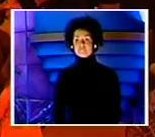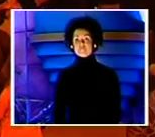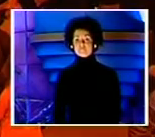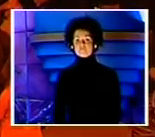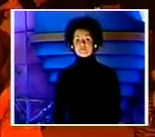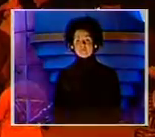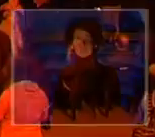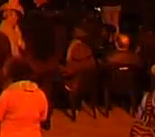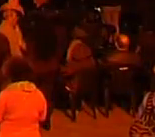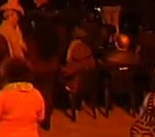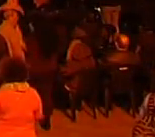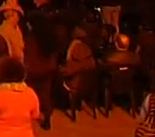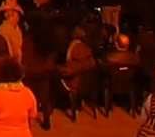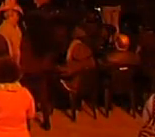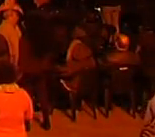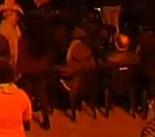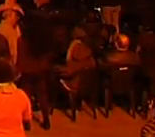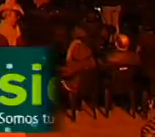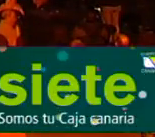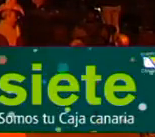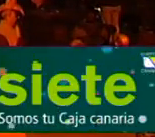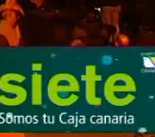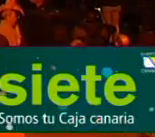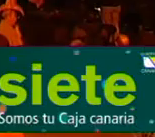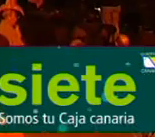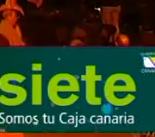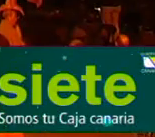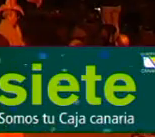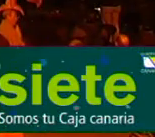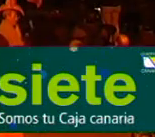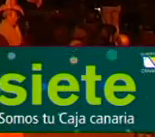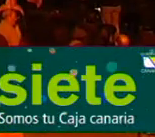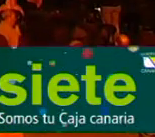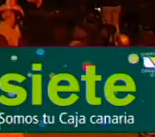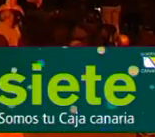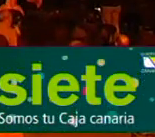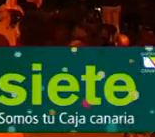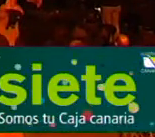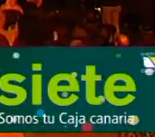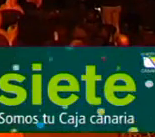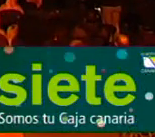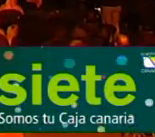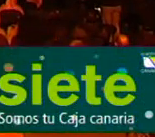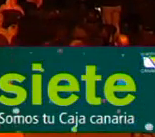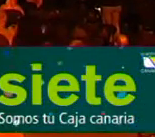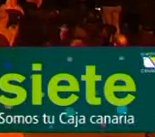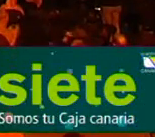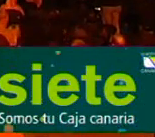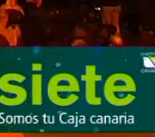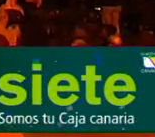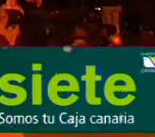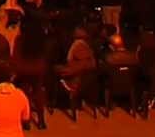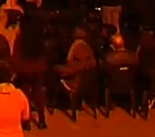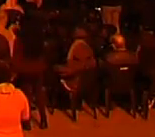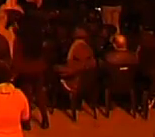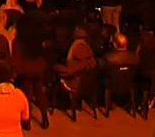bien. Bueno, tú mismo ya has comentado ya pues esos temas que han tocado en esta primera interpretación, y bueno, vamos a ver qué nos ofrece en la segunda. La segunda